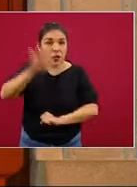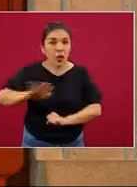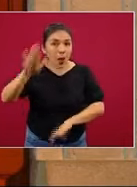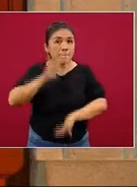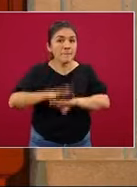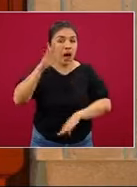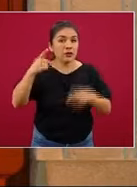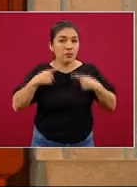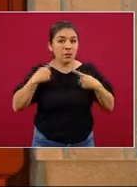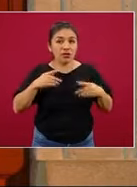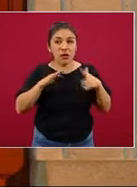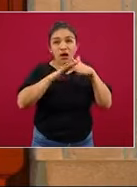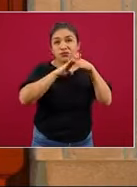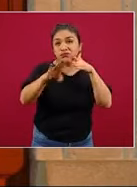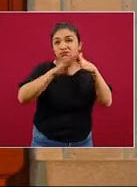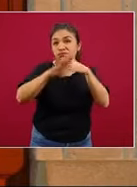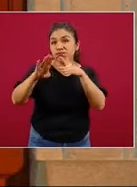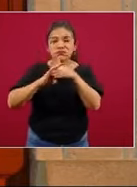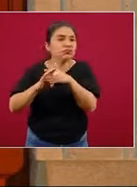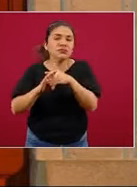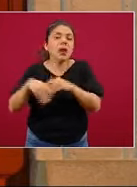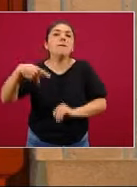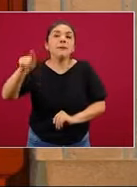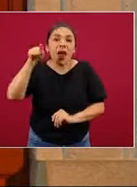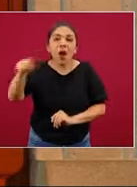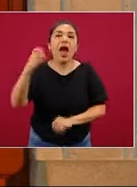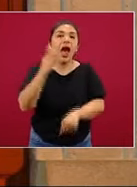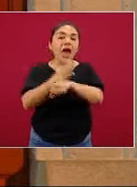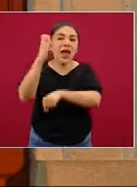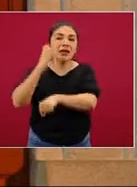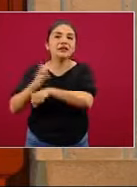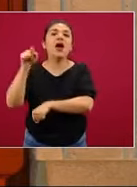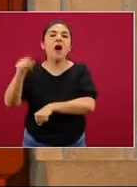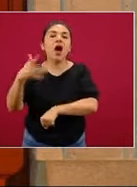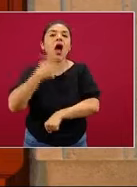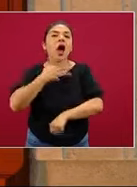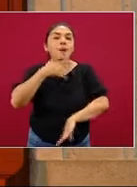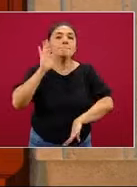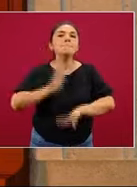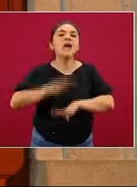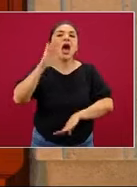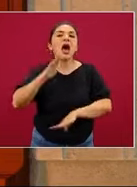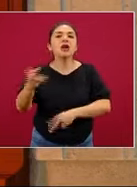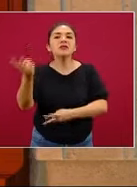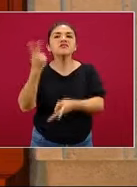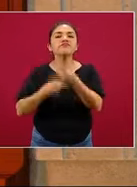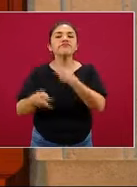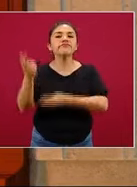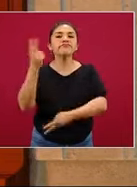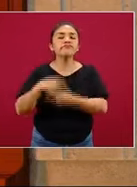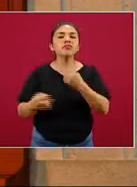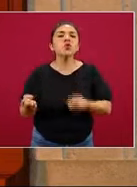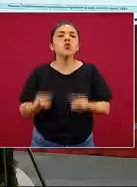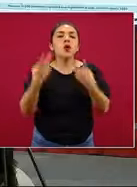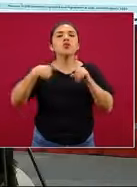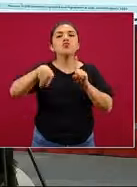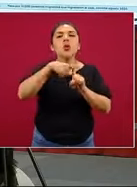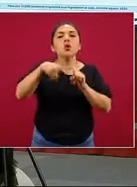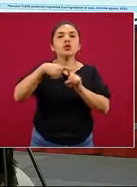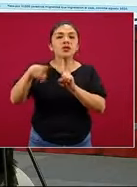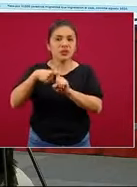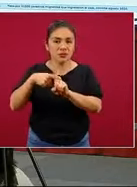mayor flujo migratorio, pero sí son las entidades federativas en donde tenemos mayor cantidad o proporción de casos